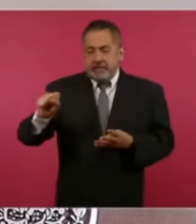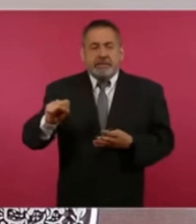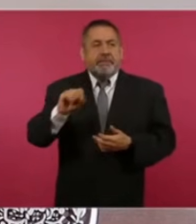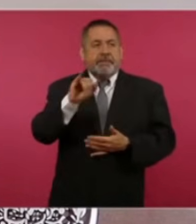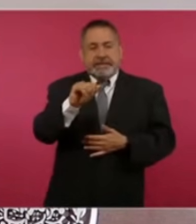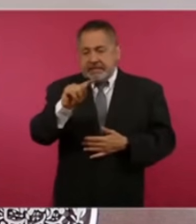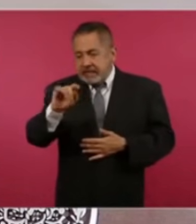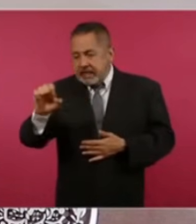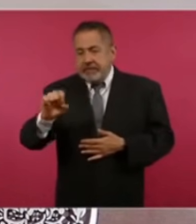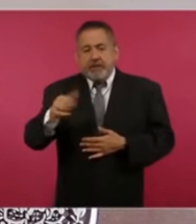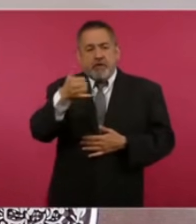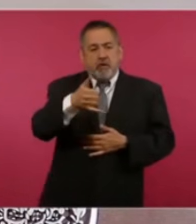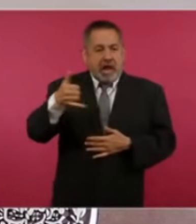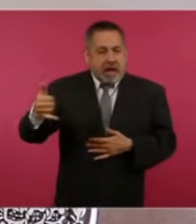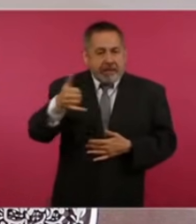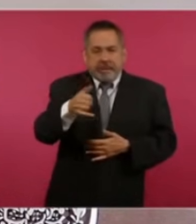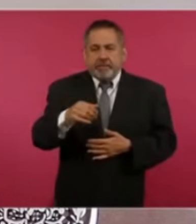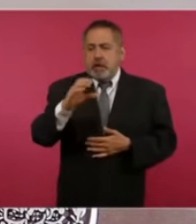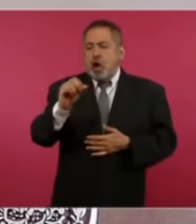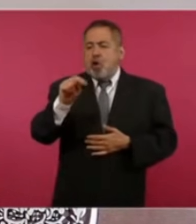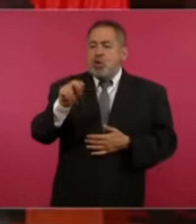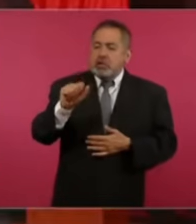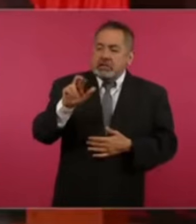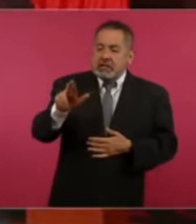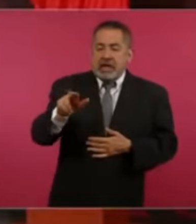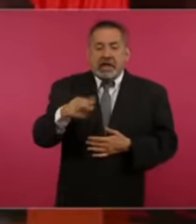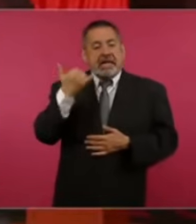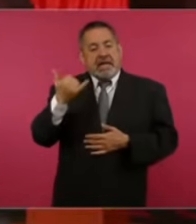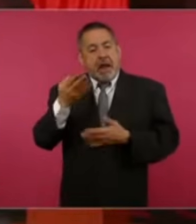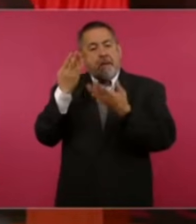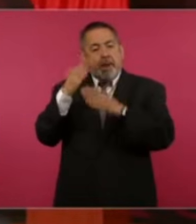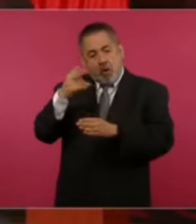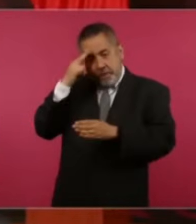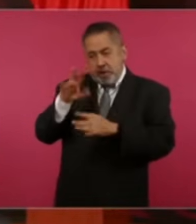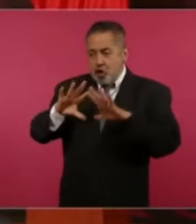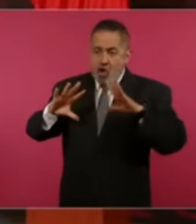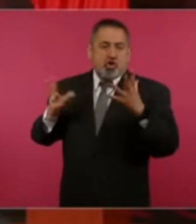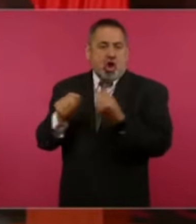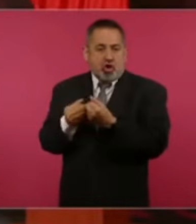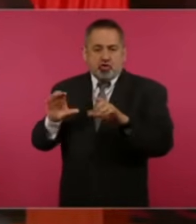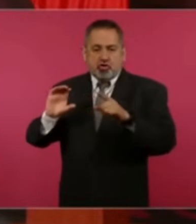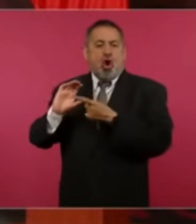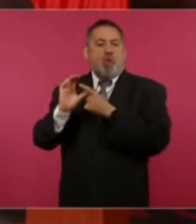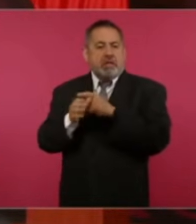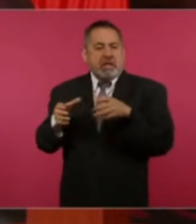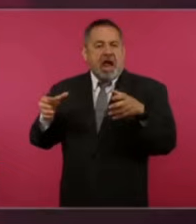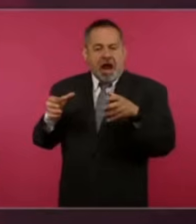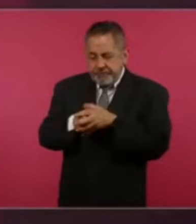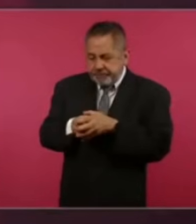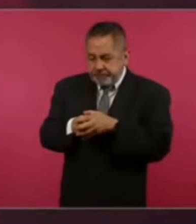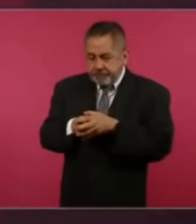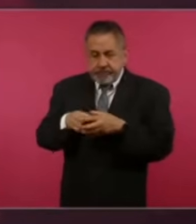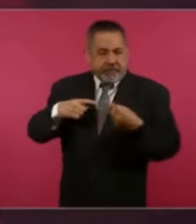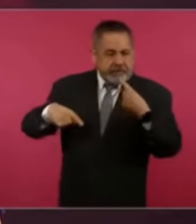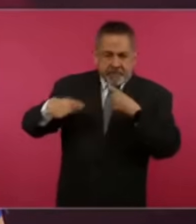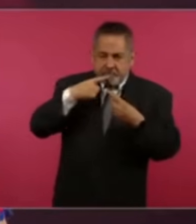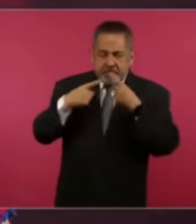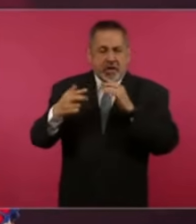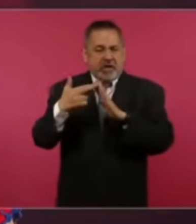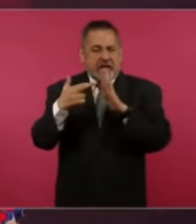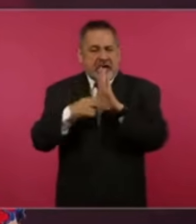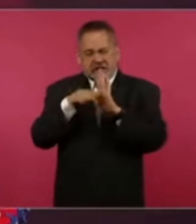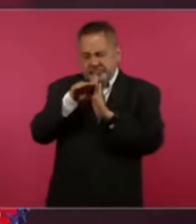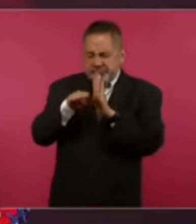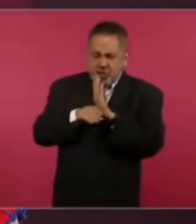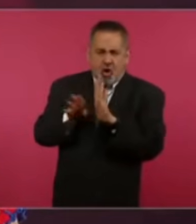ISSSTE, Infonavit, CONSAR y el propio Banco de México, quienes deberán emitir sus reglas de